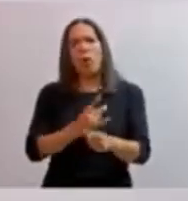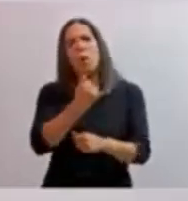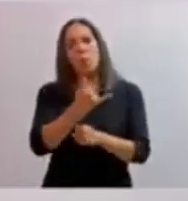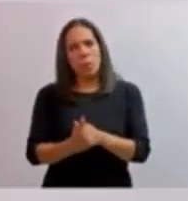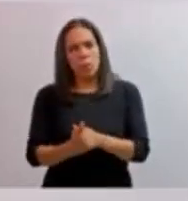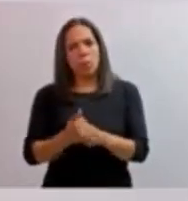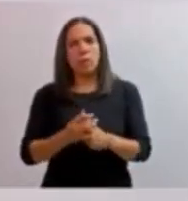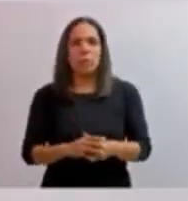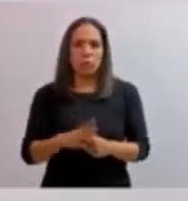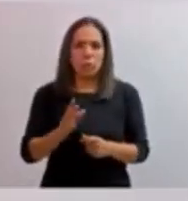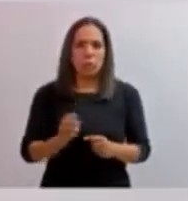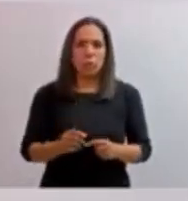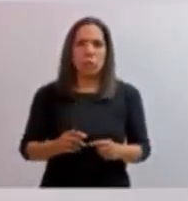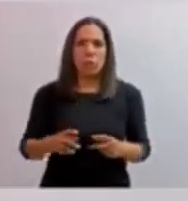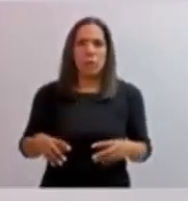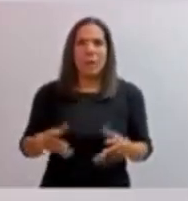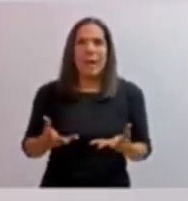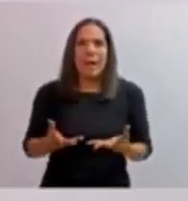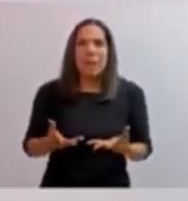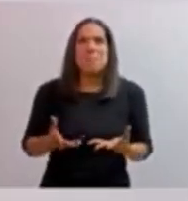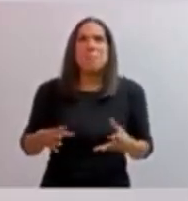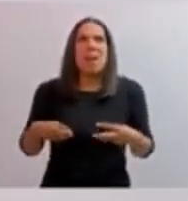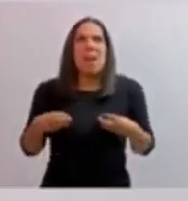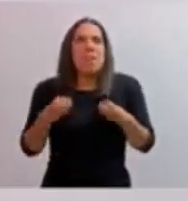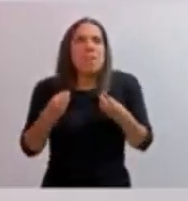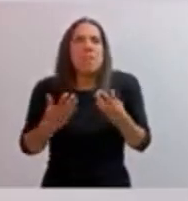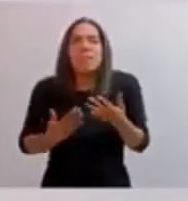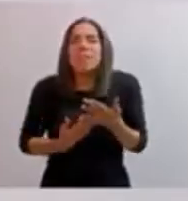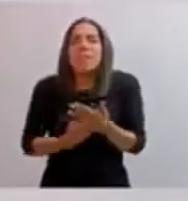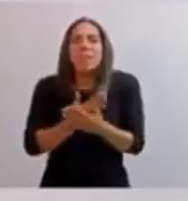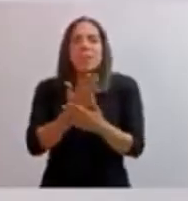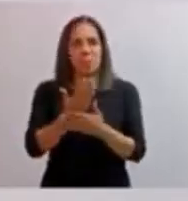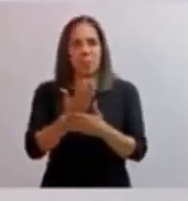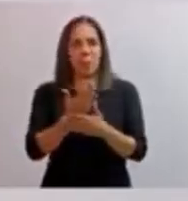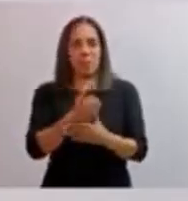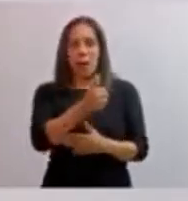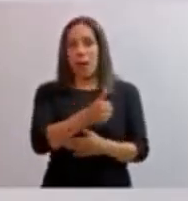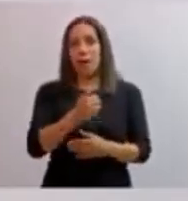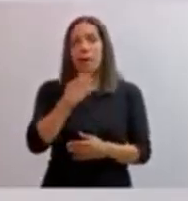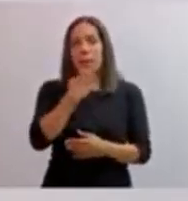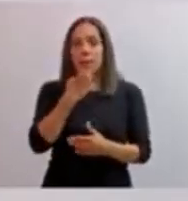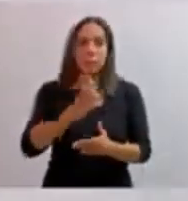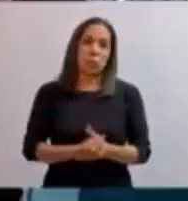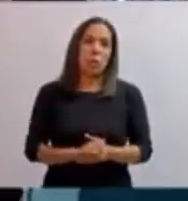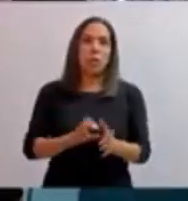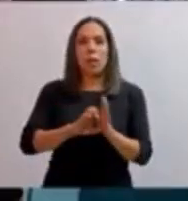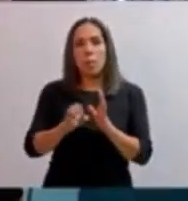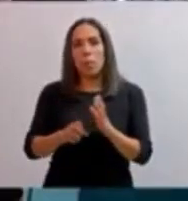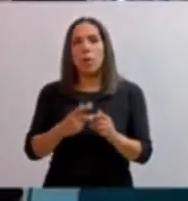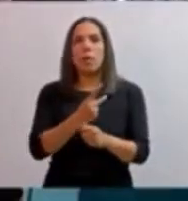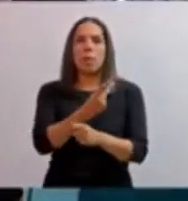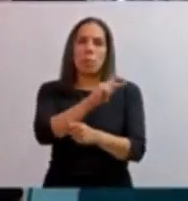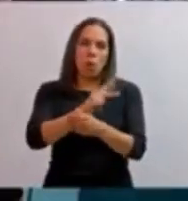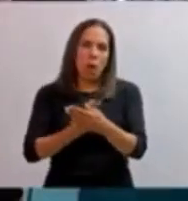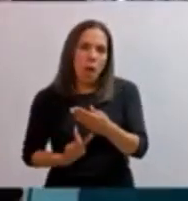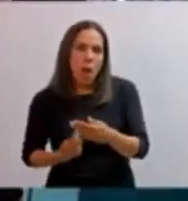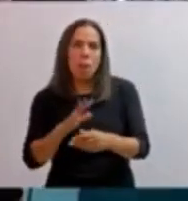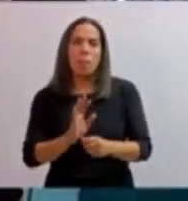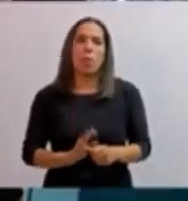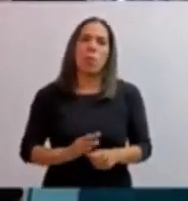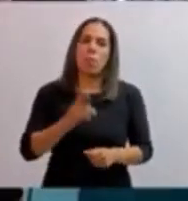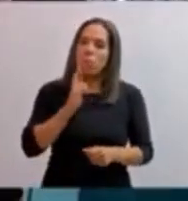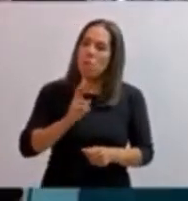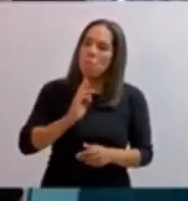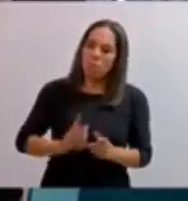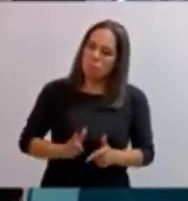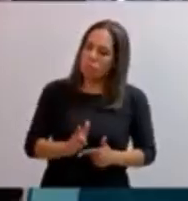escuelas, el plan estratégico de transformación escolar, la ruta de mejora, el programa escolar de mejora continua